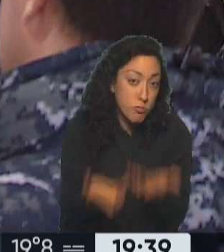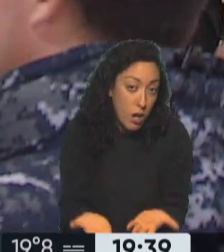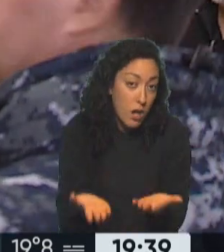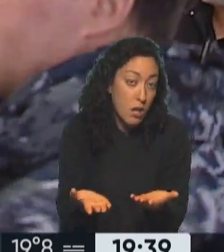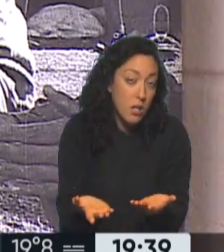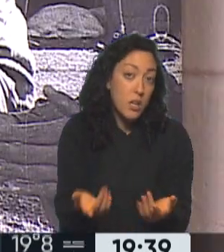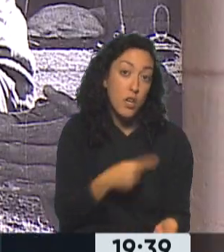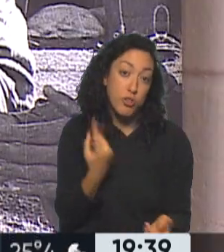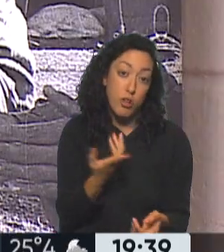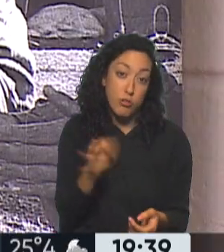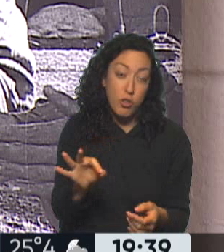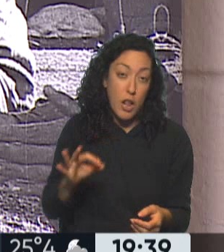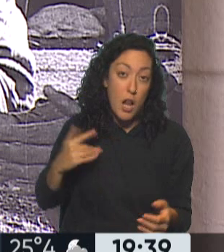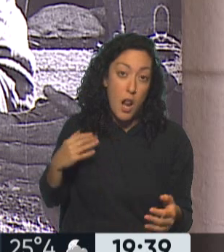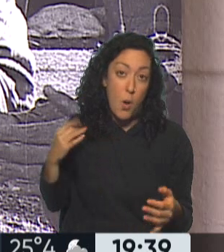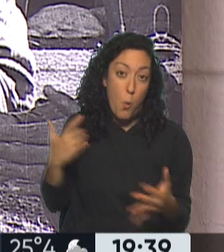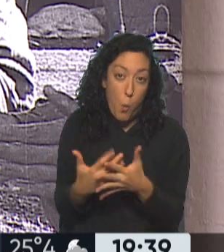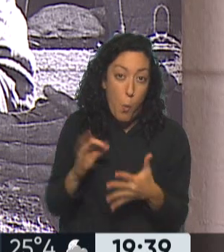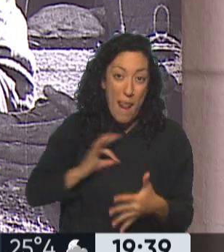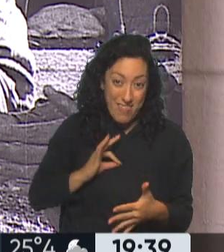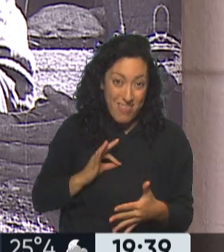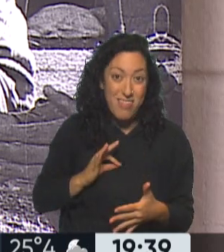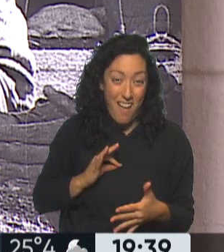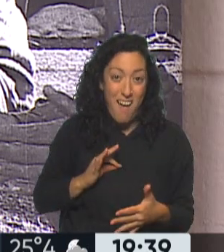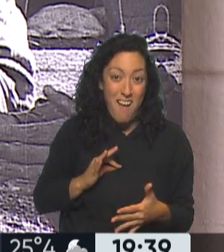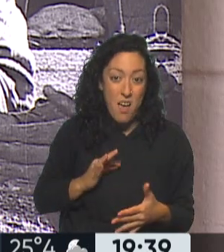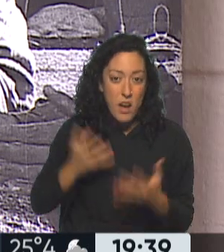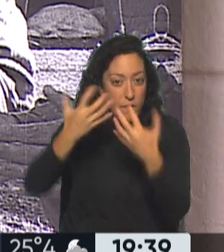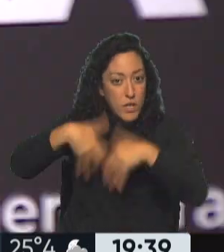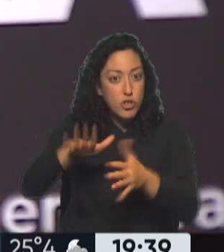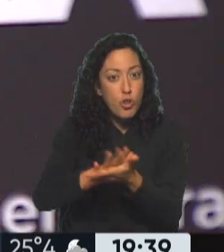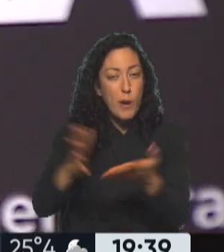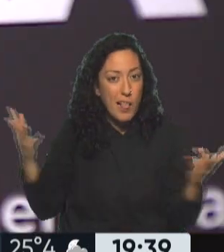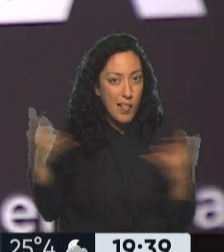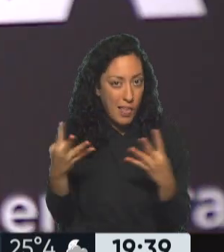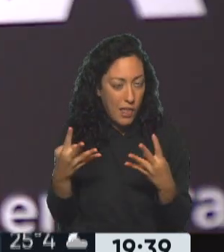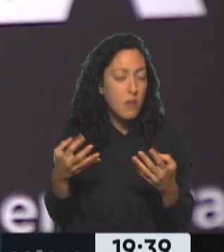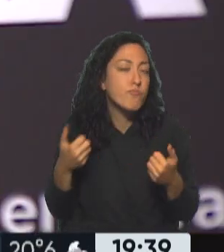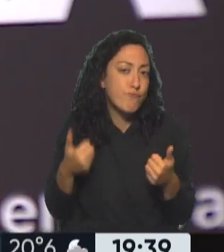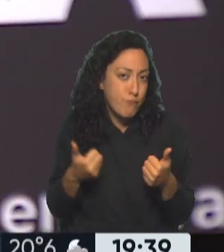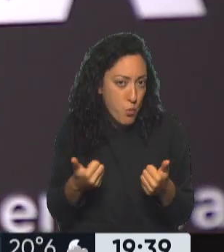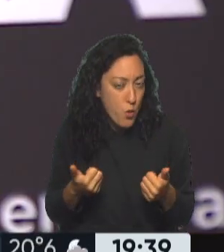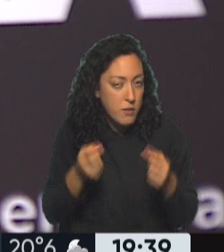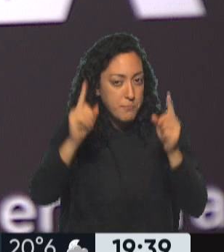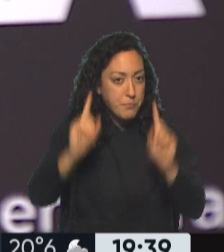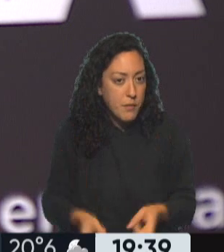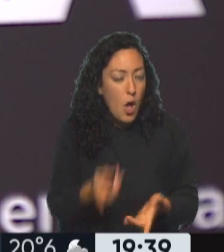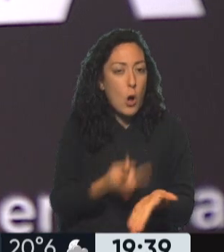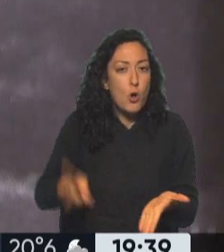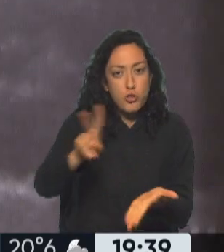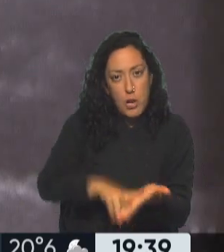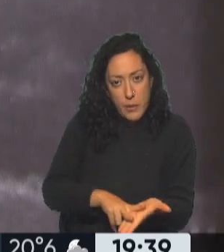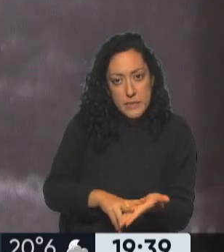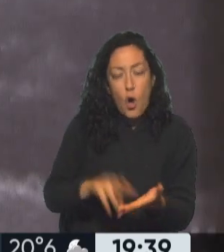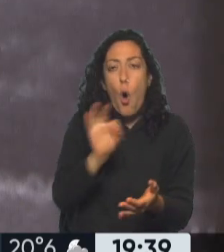Porque pasaron 40 años, de poder volver a reflexionar sobre la guerra y sobre todo volver a reflexionar o reflexionar